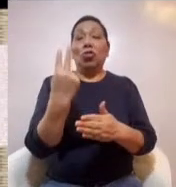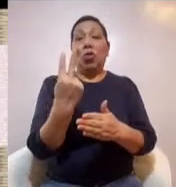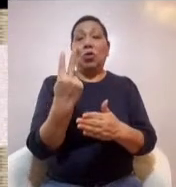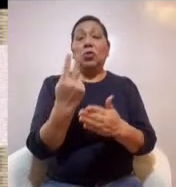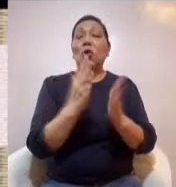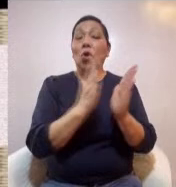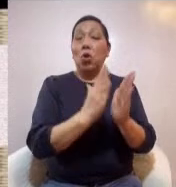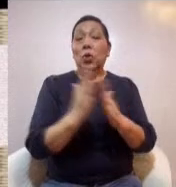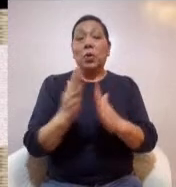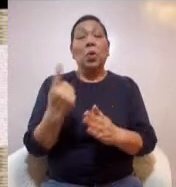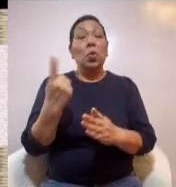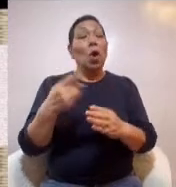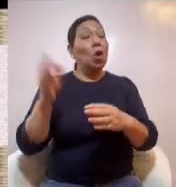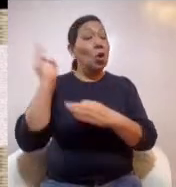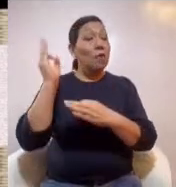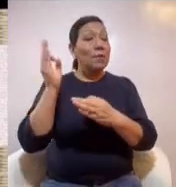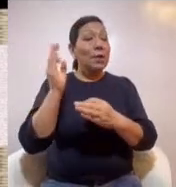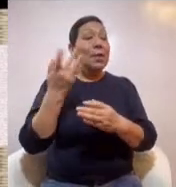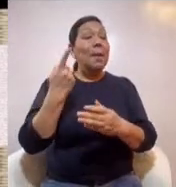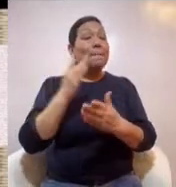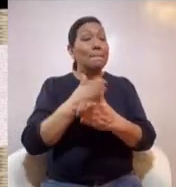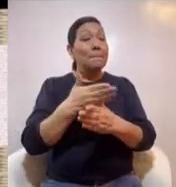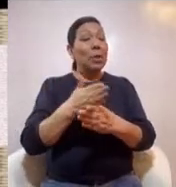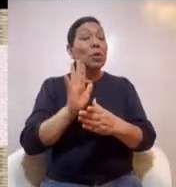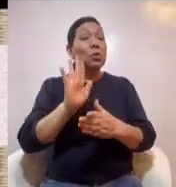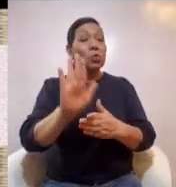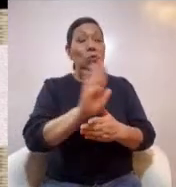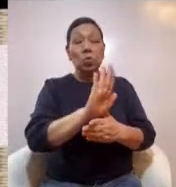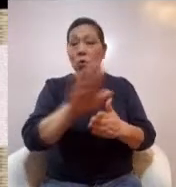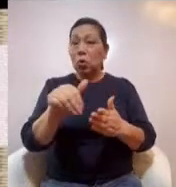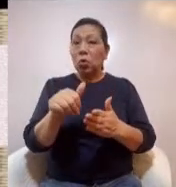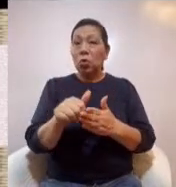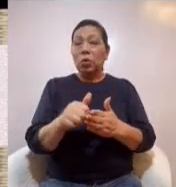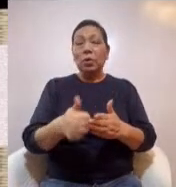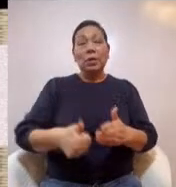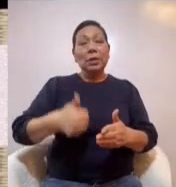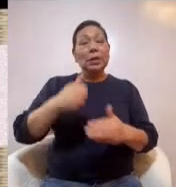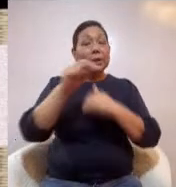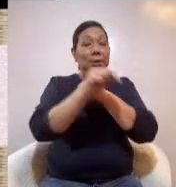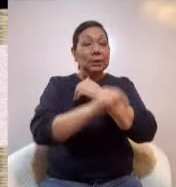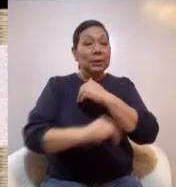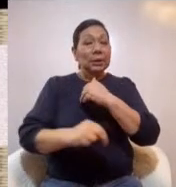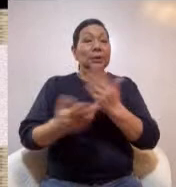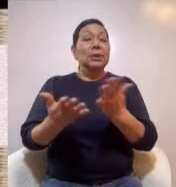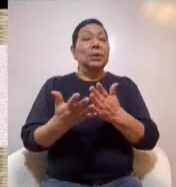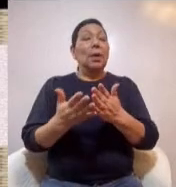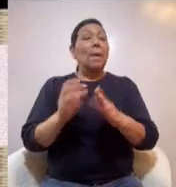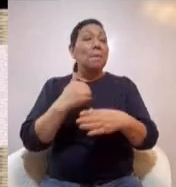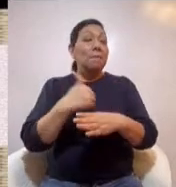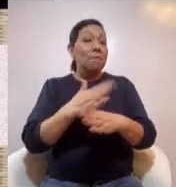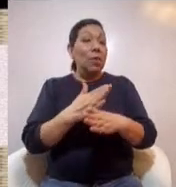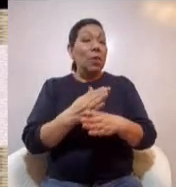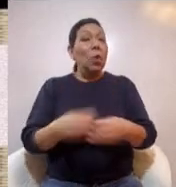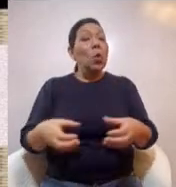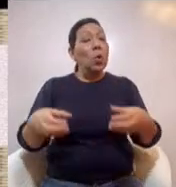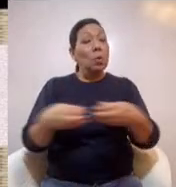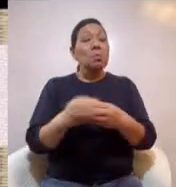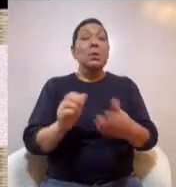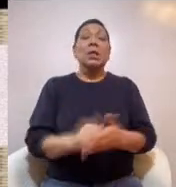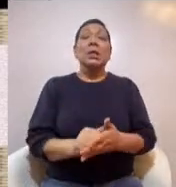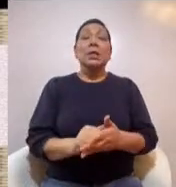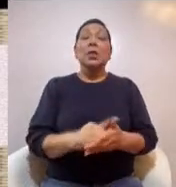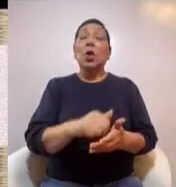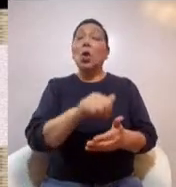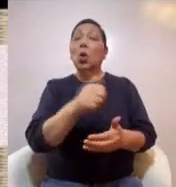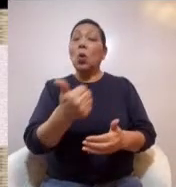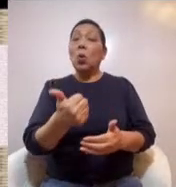tiene dos organismos: una conferencia de estados parte conformada por todas las autoridades nacionales de los estados que forman parte de la